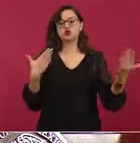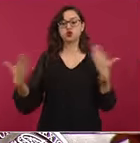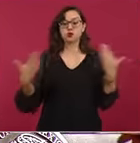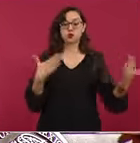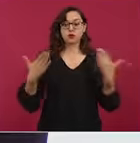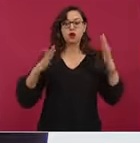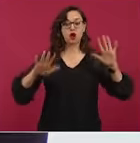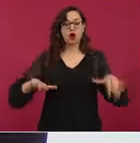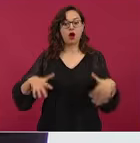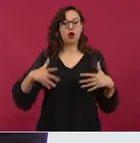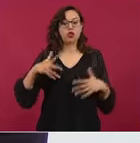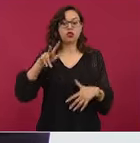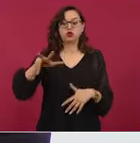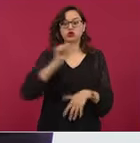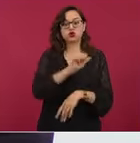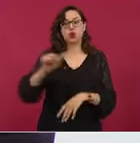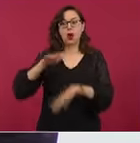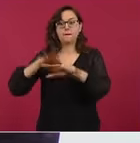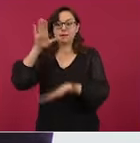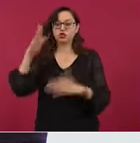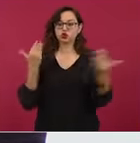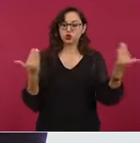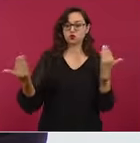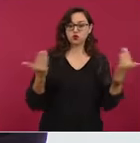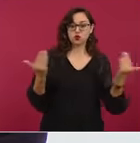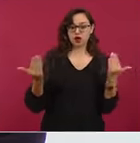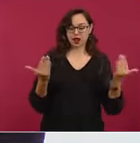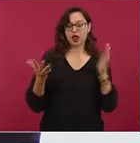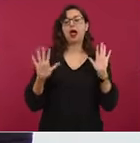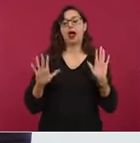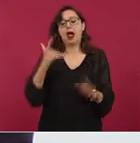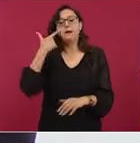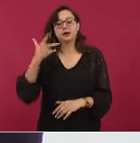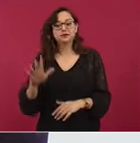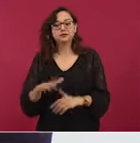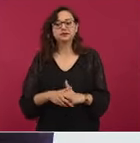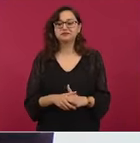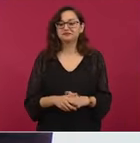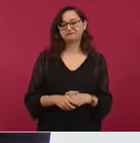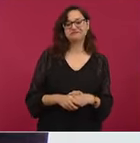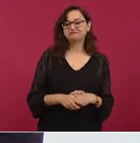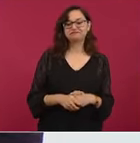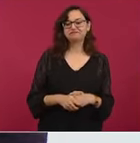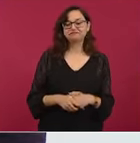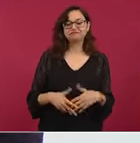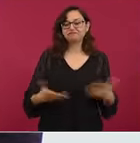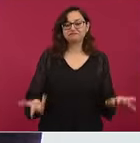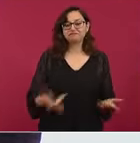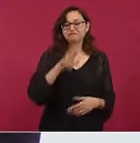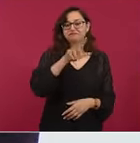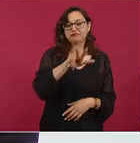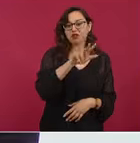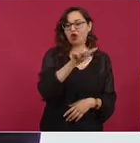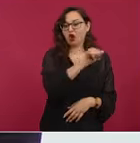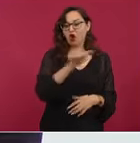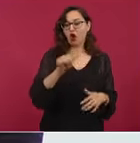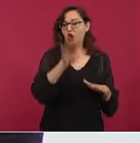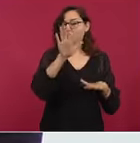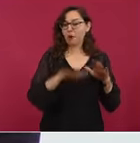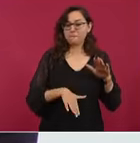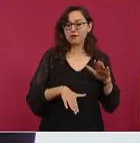ocurra en la población en general. El resultado fue que no, efectivamente, como lo